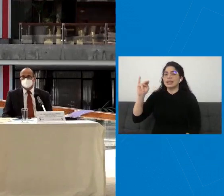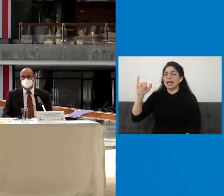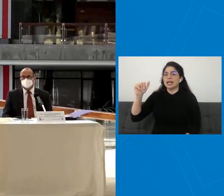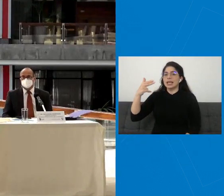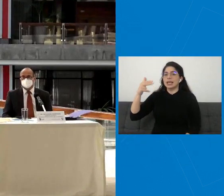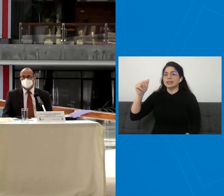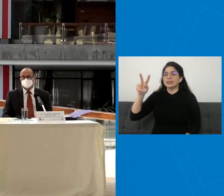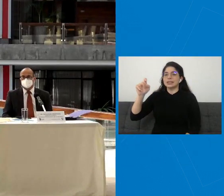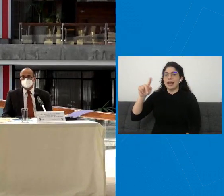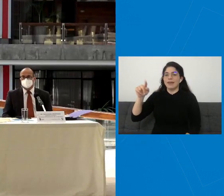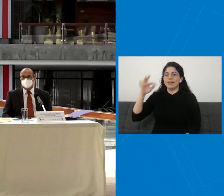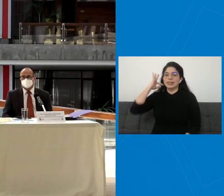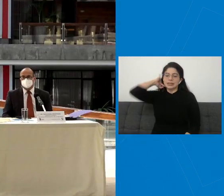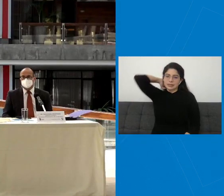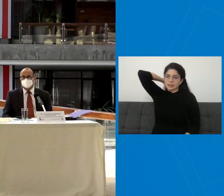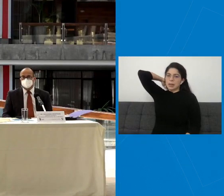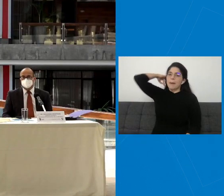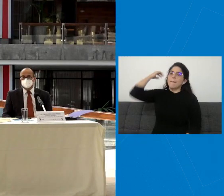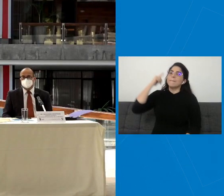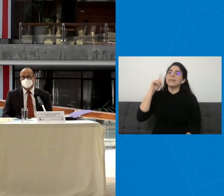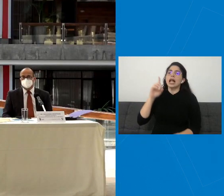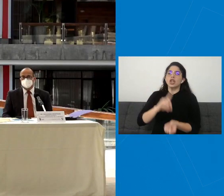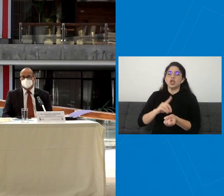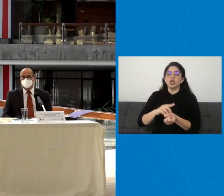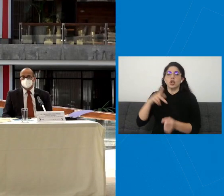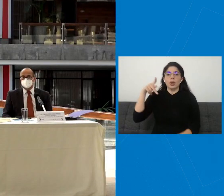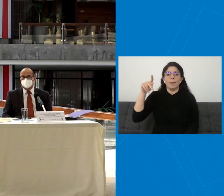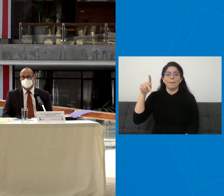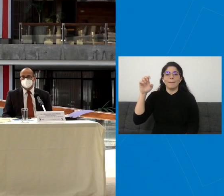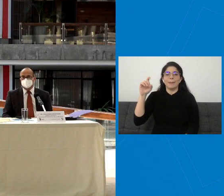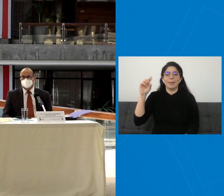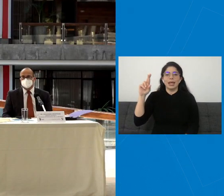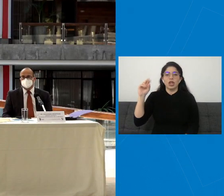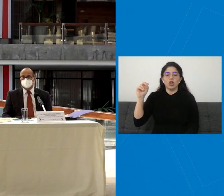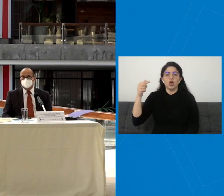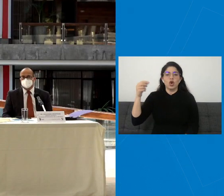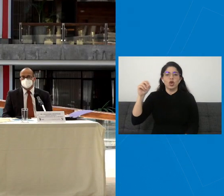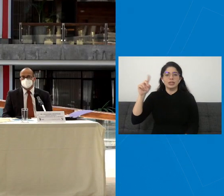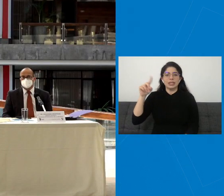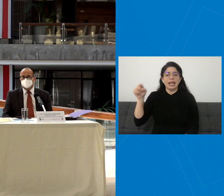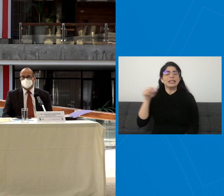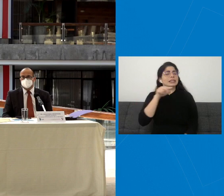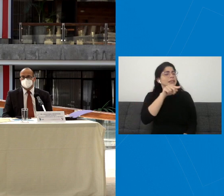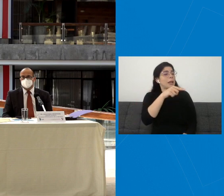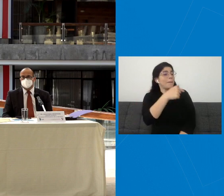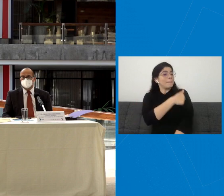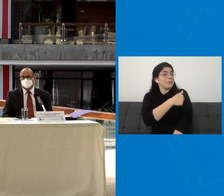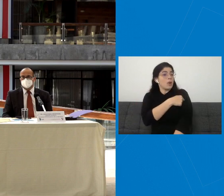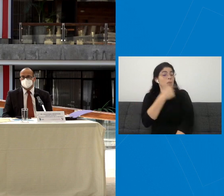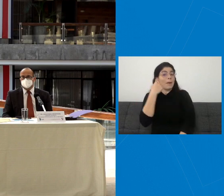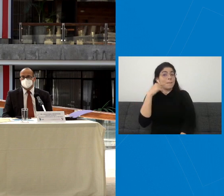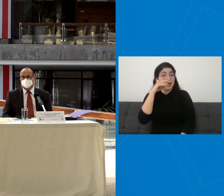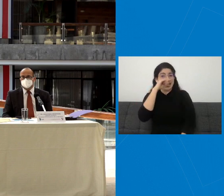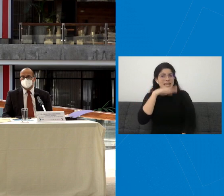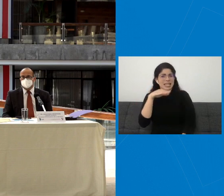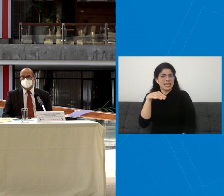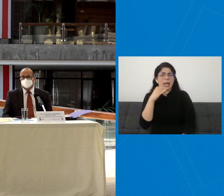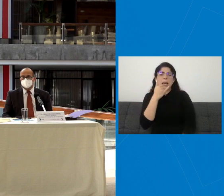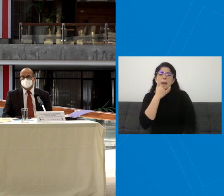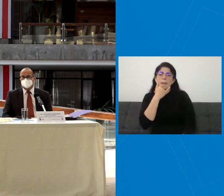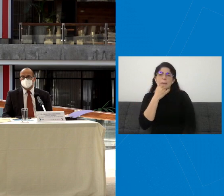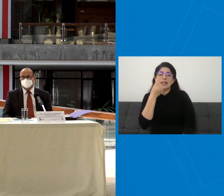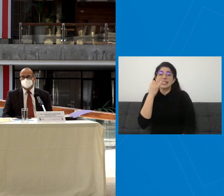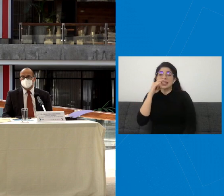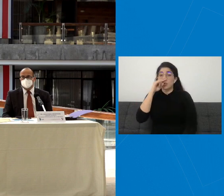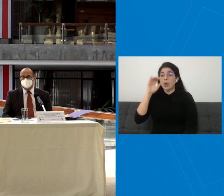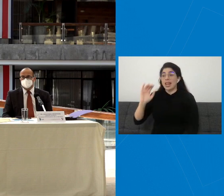para el doctor Pedro González. Esta vacuna pediátrica, ¿qué pasa con una niña que le faltan